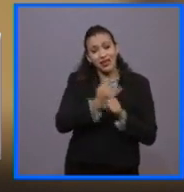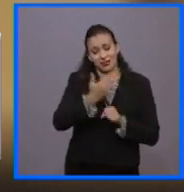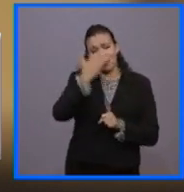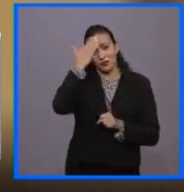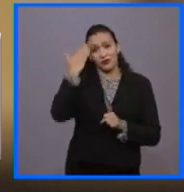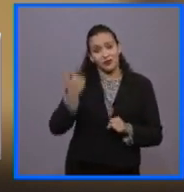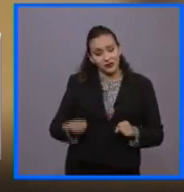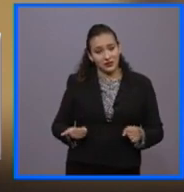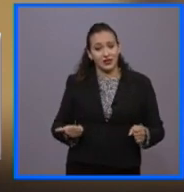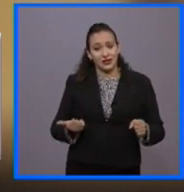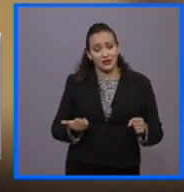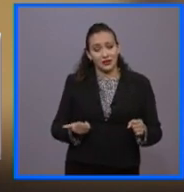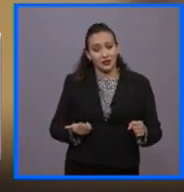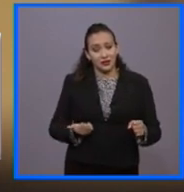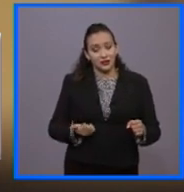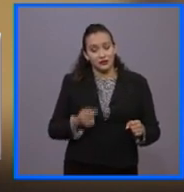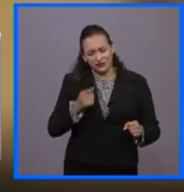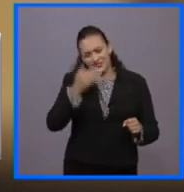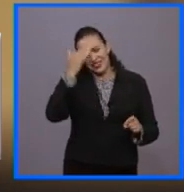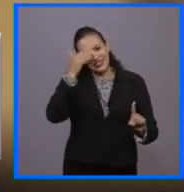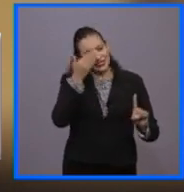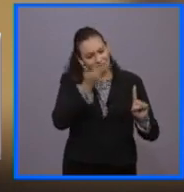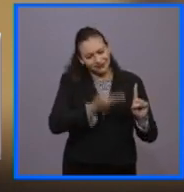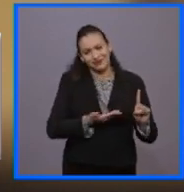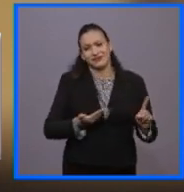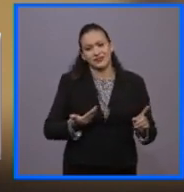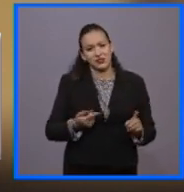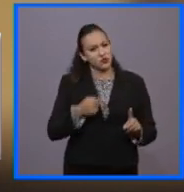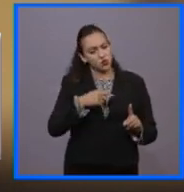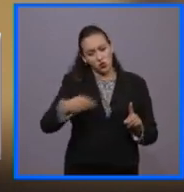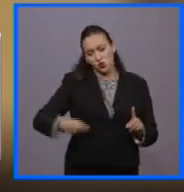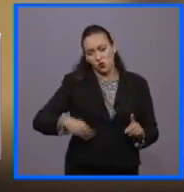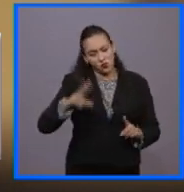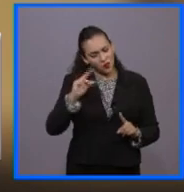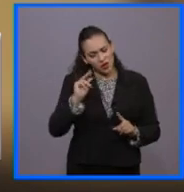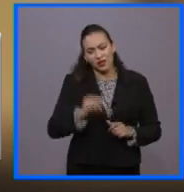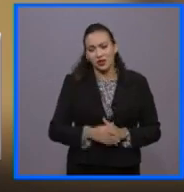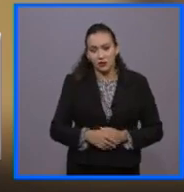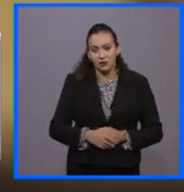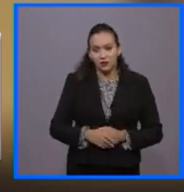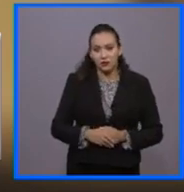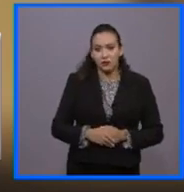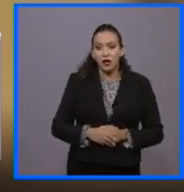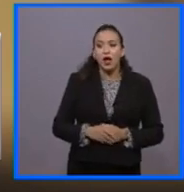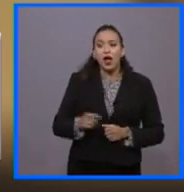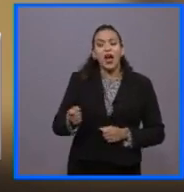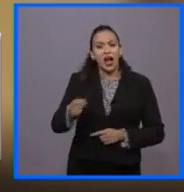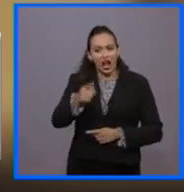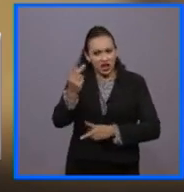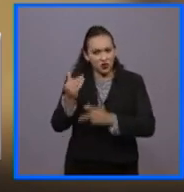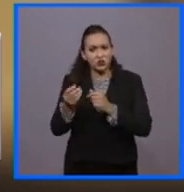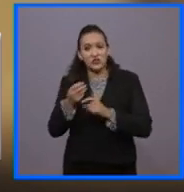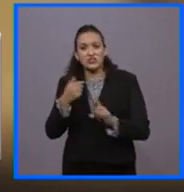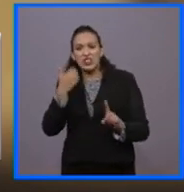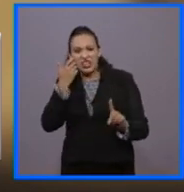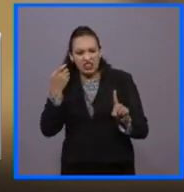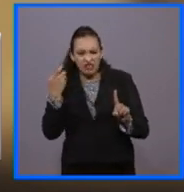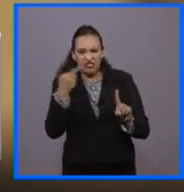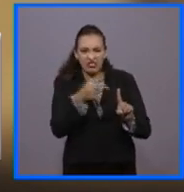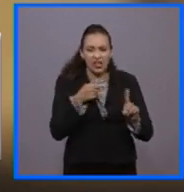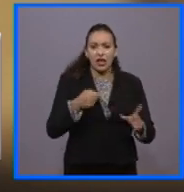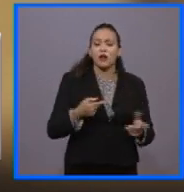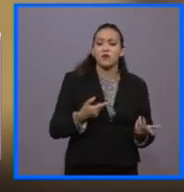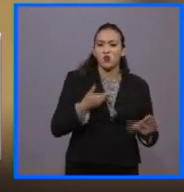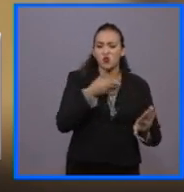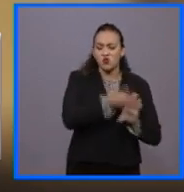no, todos sabemos que ella no fue culpable. Que la hayan hecho culpable es otra cosa,